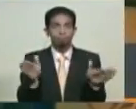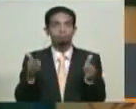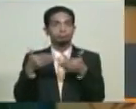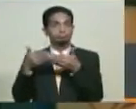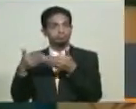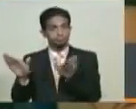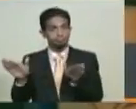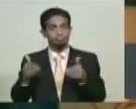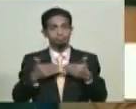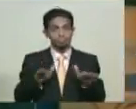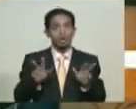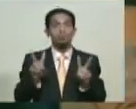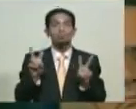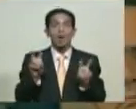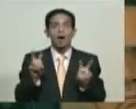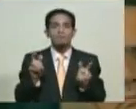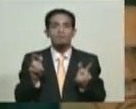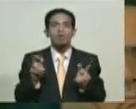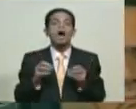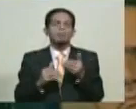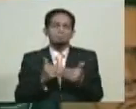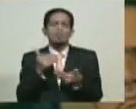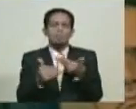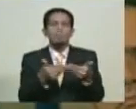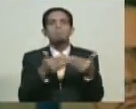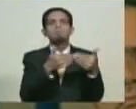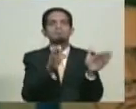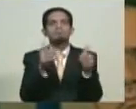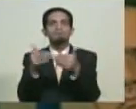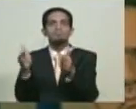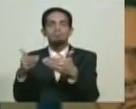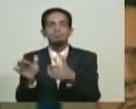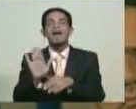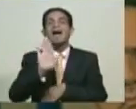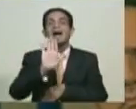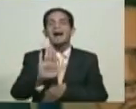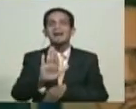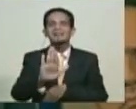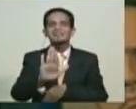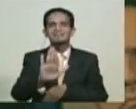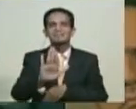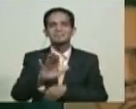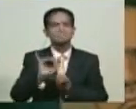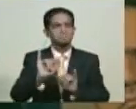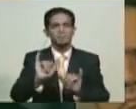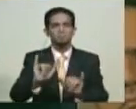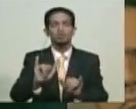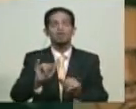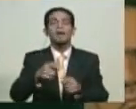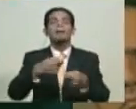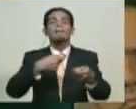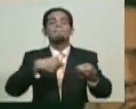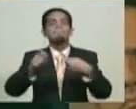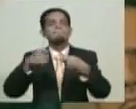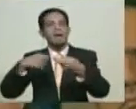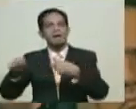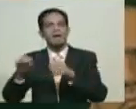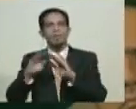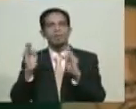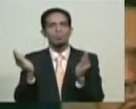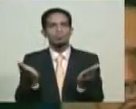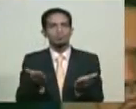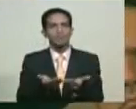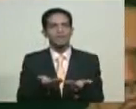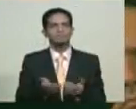se irán abriendo poco a poco, porque así funciona el mercado mundial. El mercado se irán abriendo las corresponsabilidades